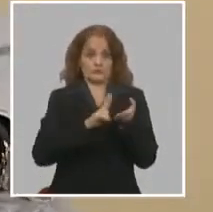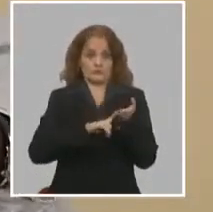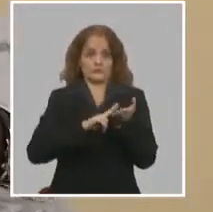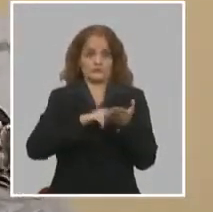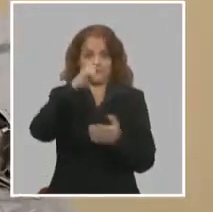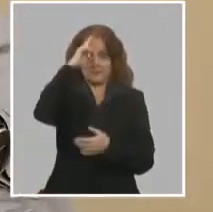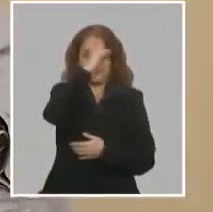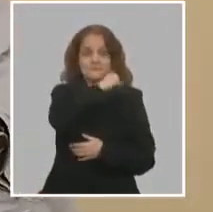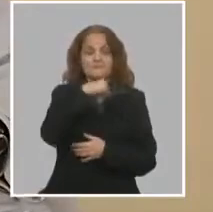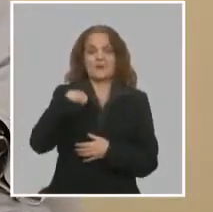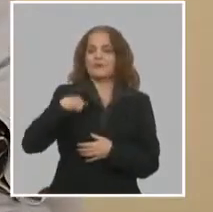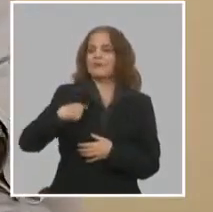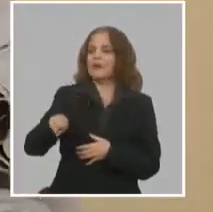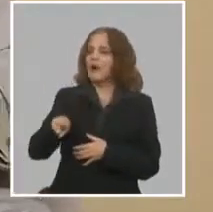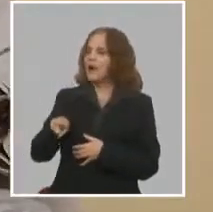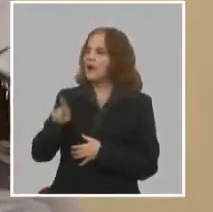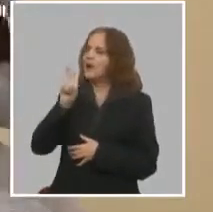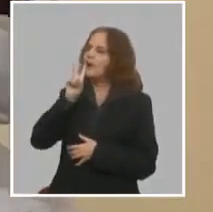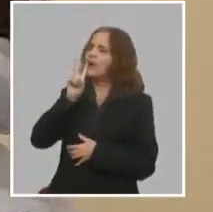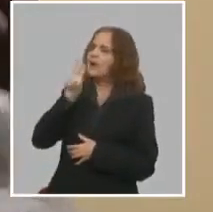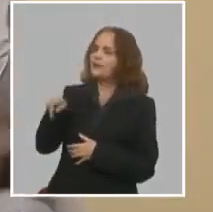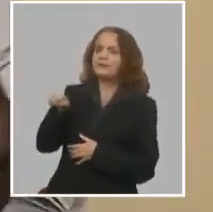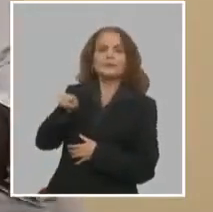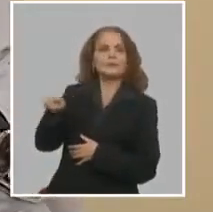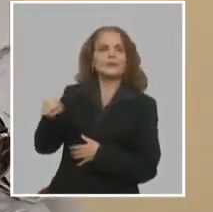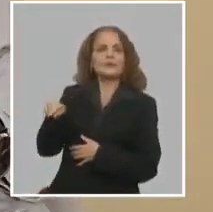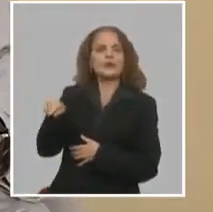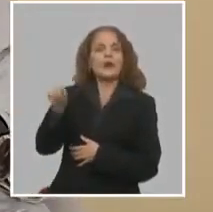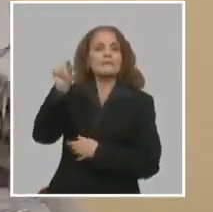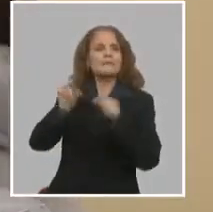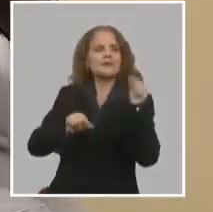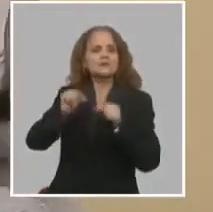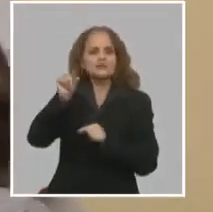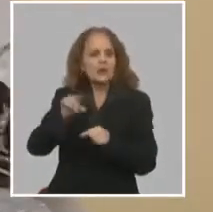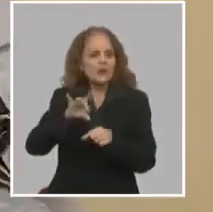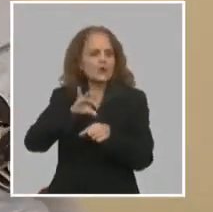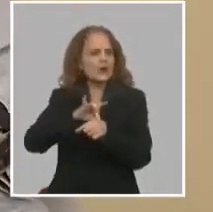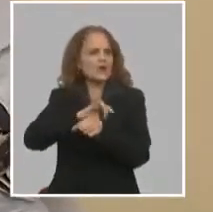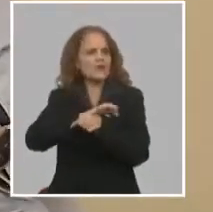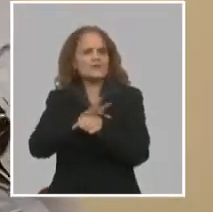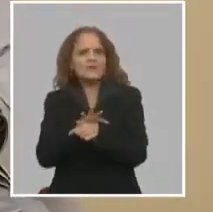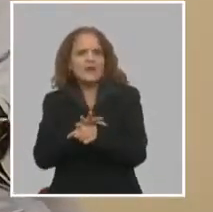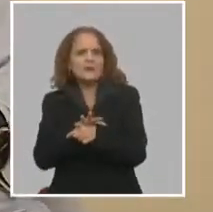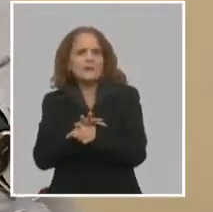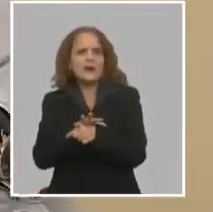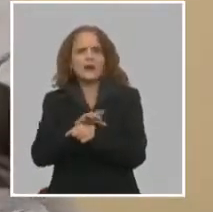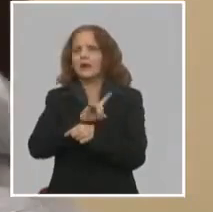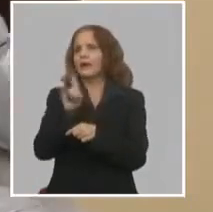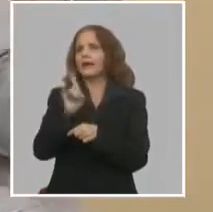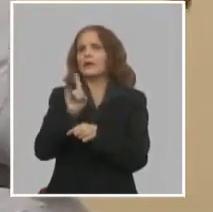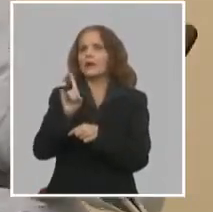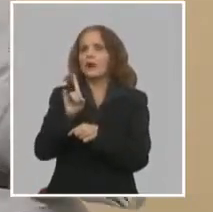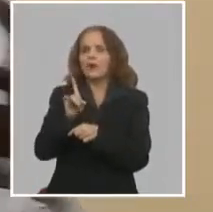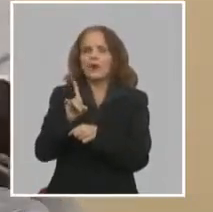prácticamente estos pacientes no se veían. Era a través de la televisión, un televisor, si te sentías algo,